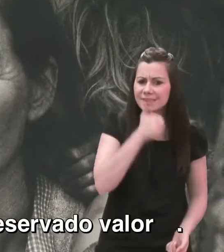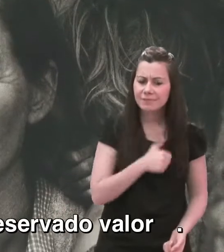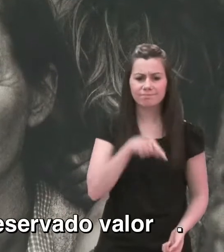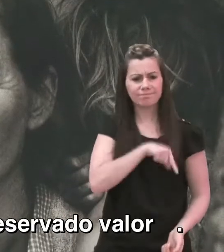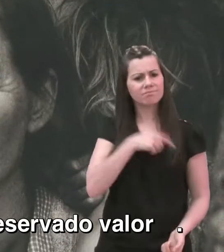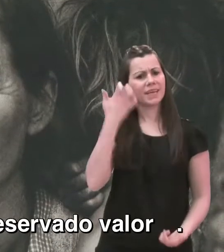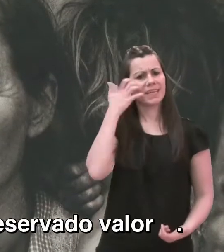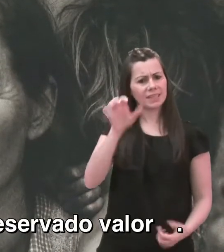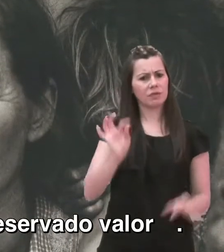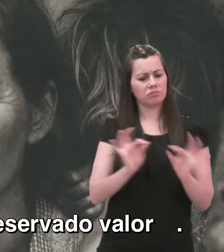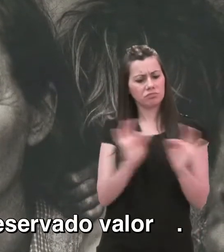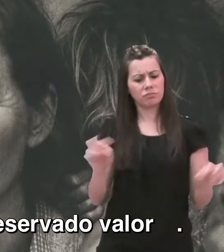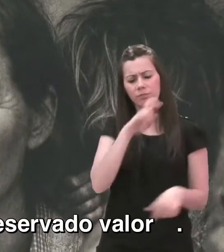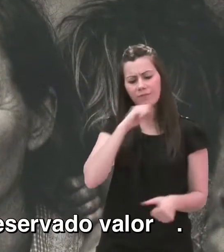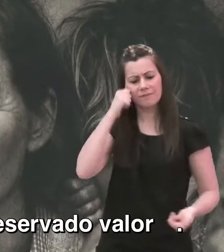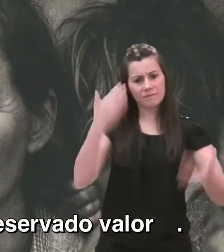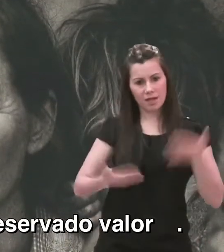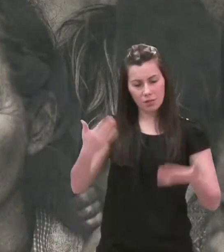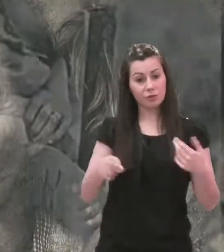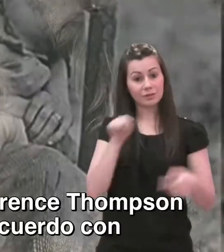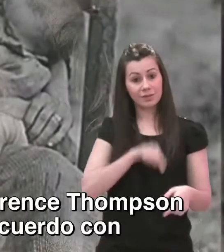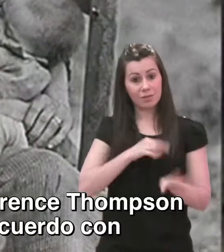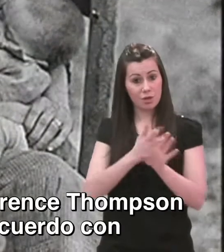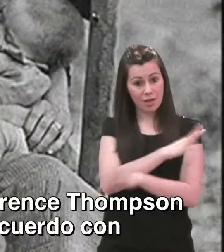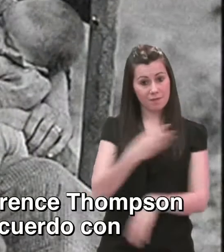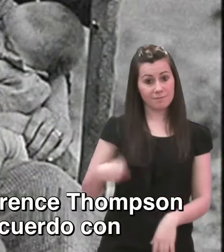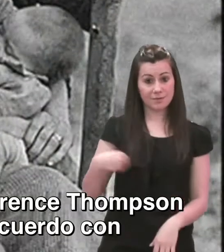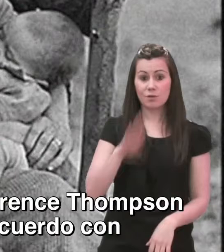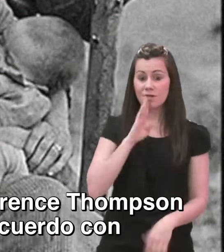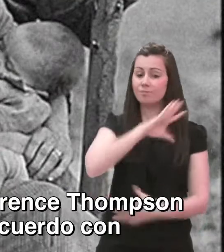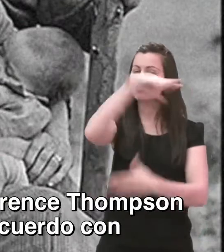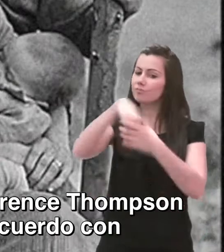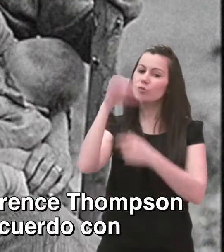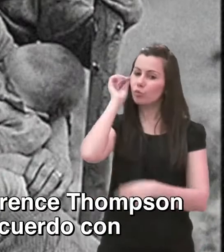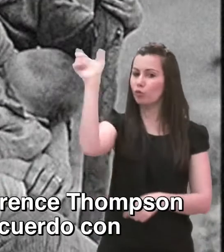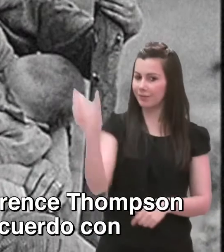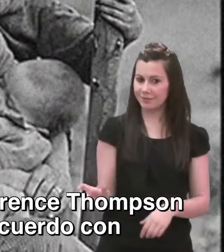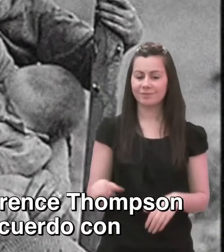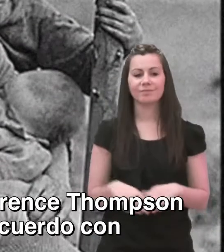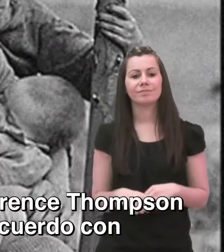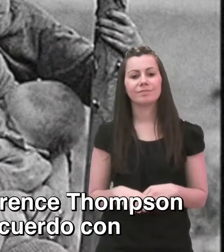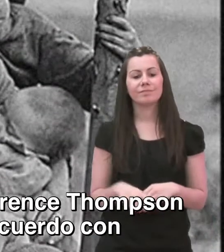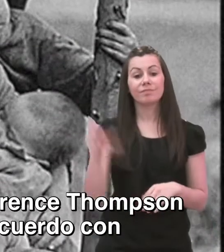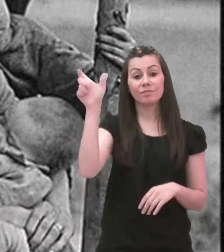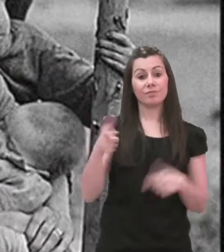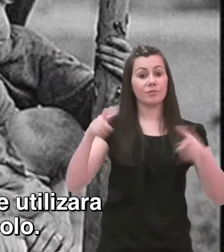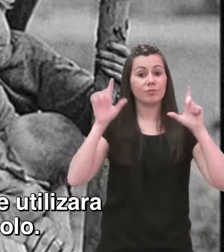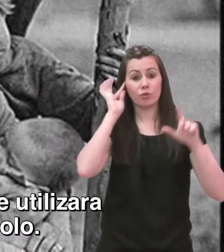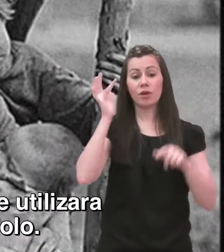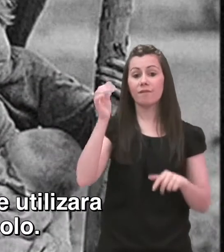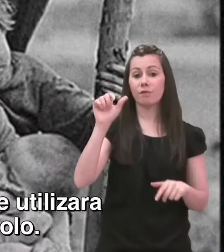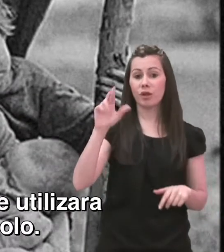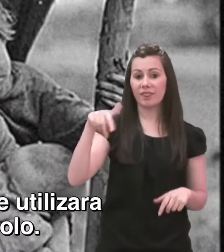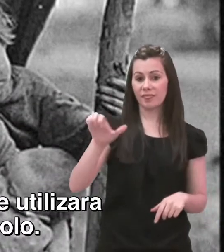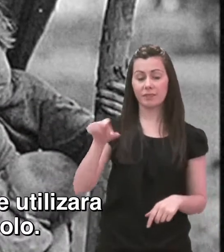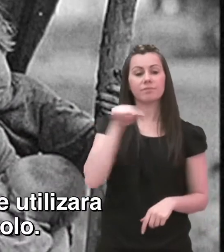un extraño, discreto y reservado valor». Es justo señalar que Florence Thompson nunca estuvo de acuerdo con que su imagen